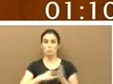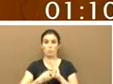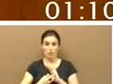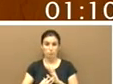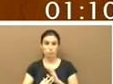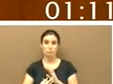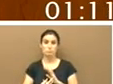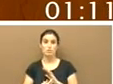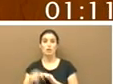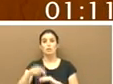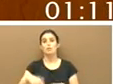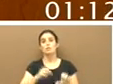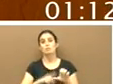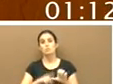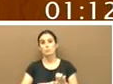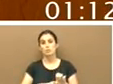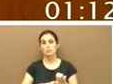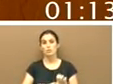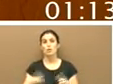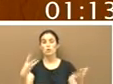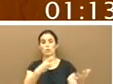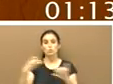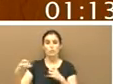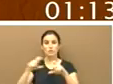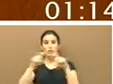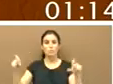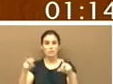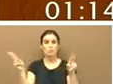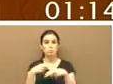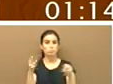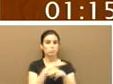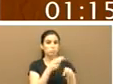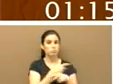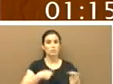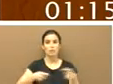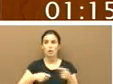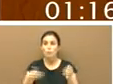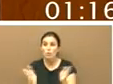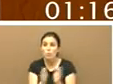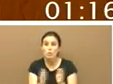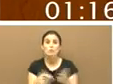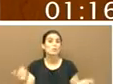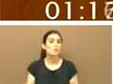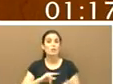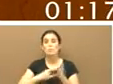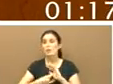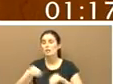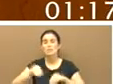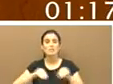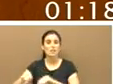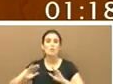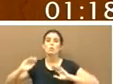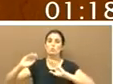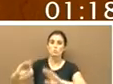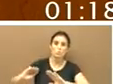en Extremadura se cerraron más de 800 empresas de comercio minorista. Y no nos sirve su plan estratégico de comercio